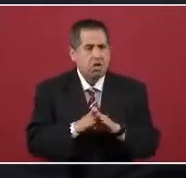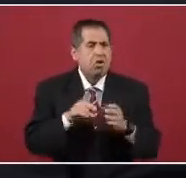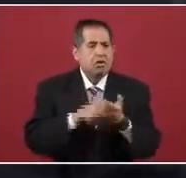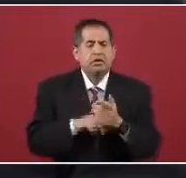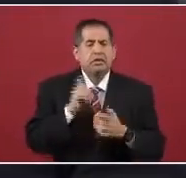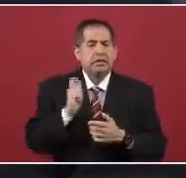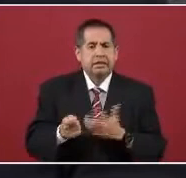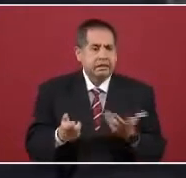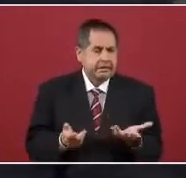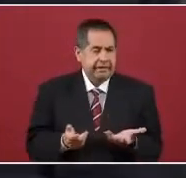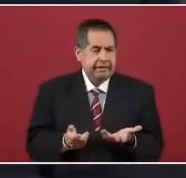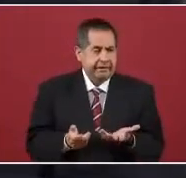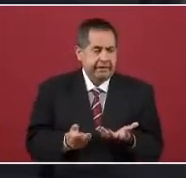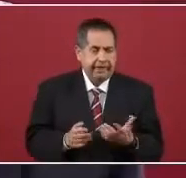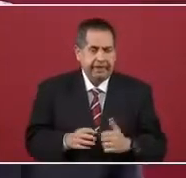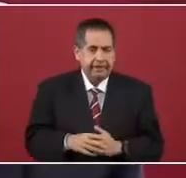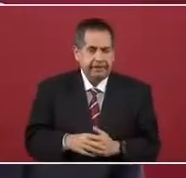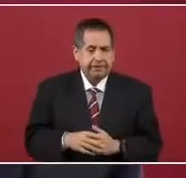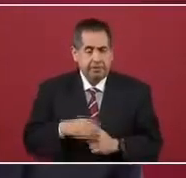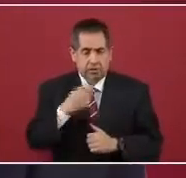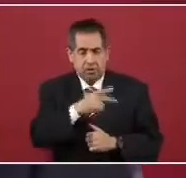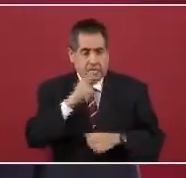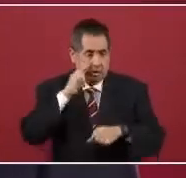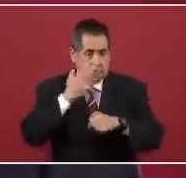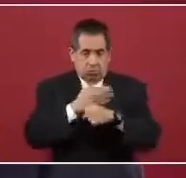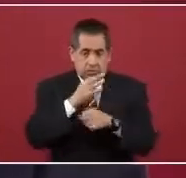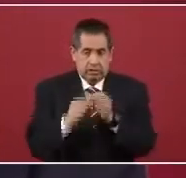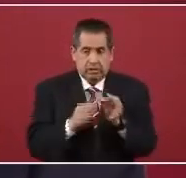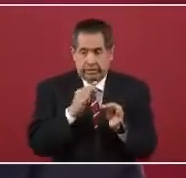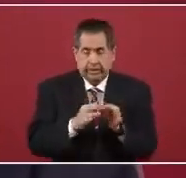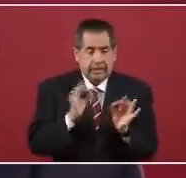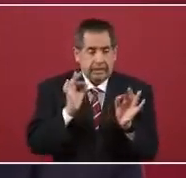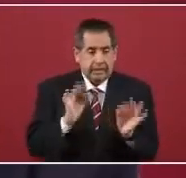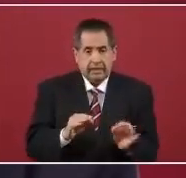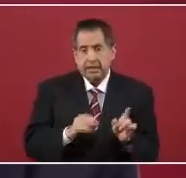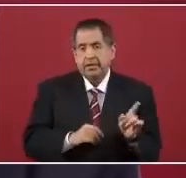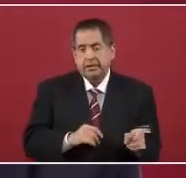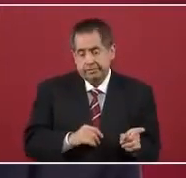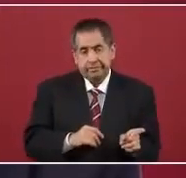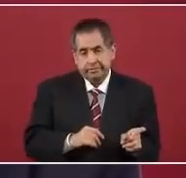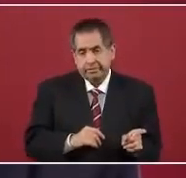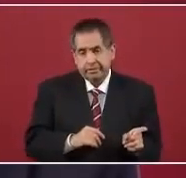función de su responsabilidad